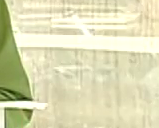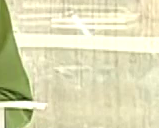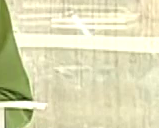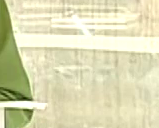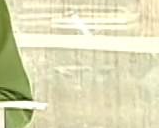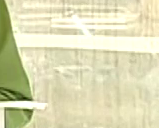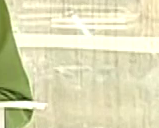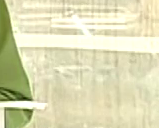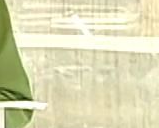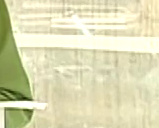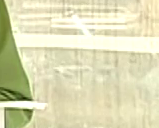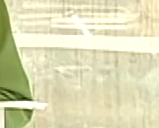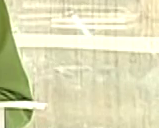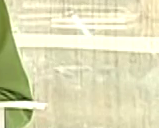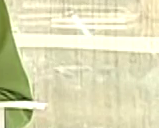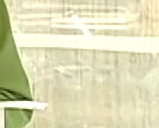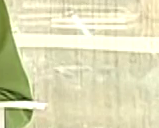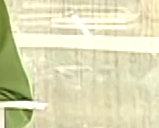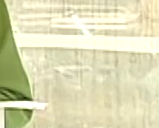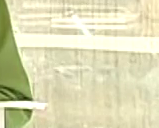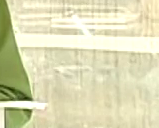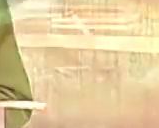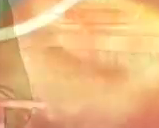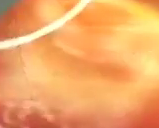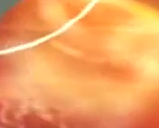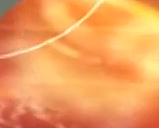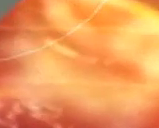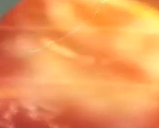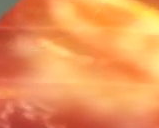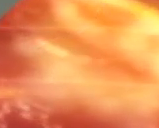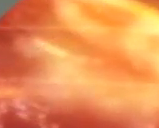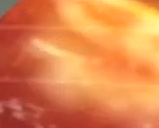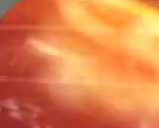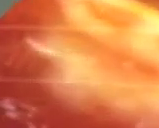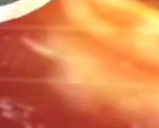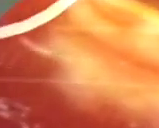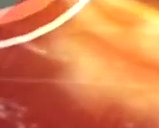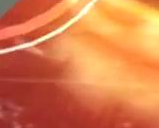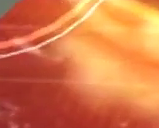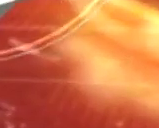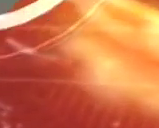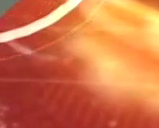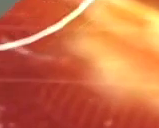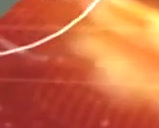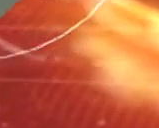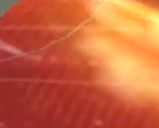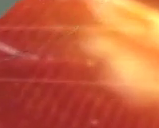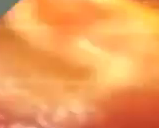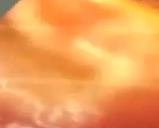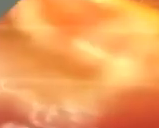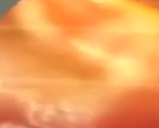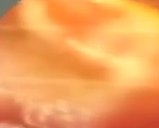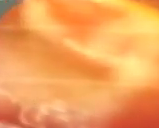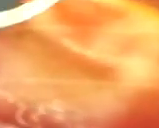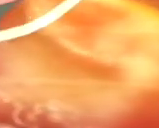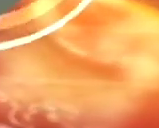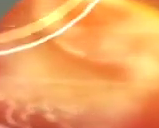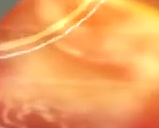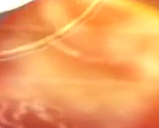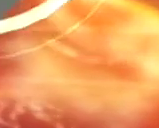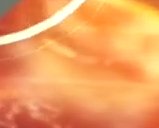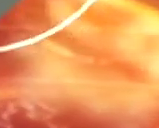gobernador ingeniero Miguel Rodríguez, donde cumpliendo con la solicitud de la comunidad organizada como la